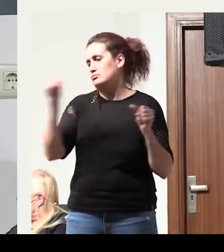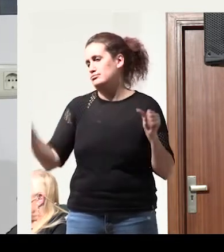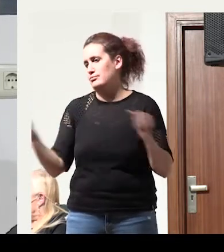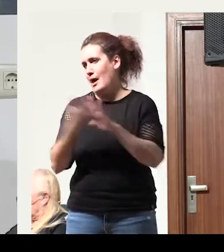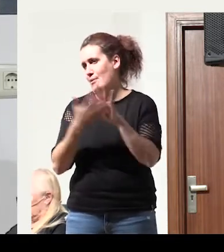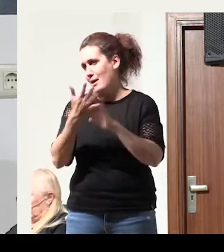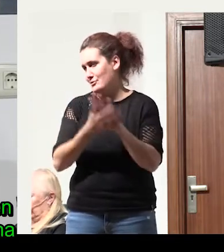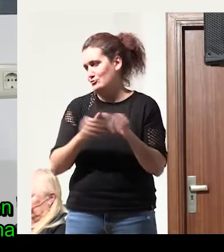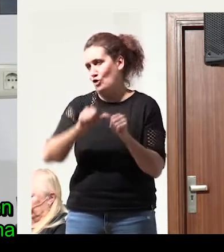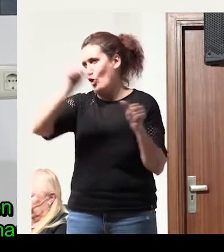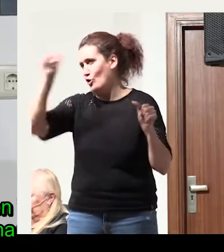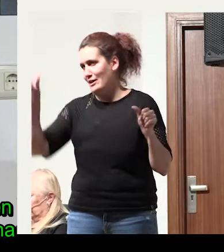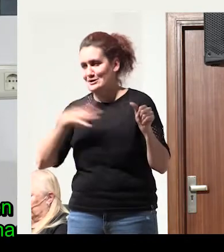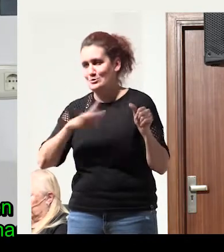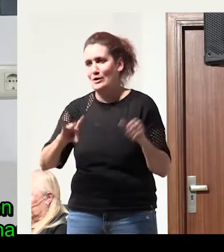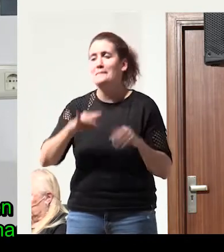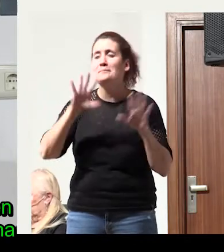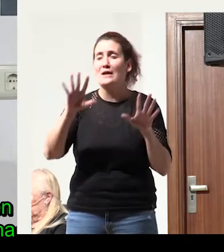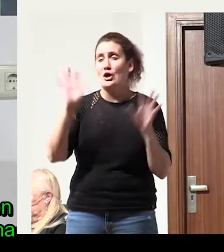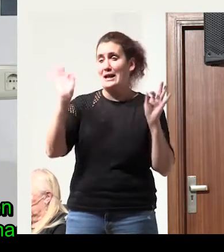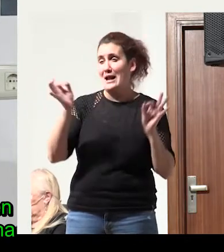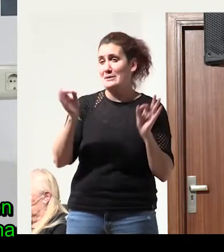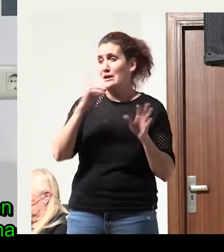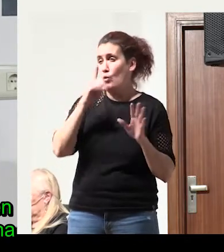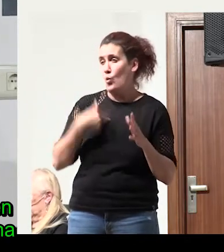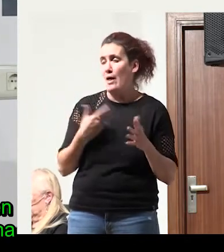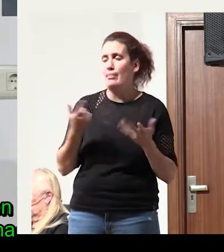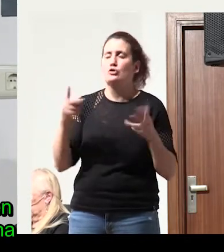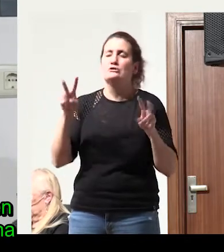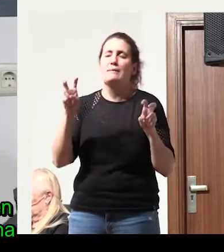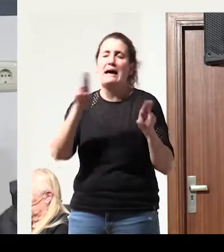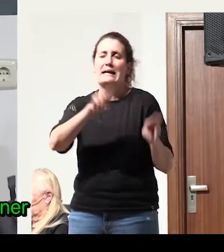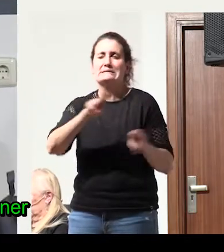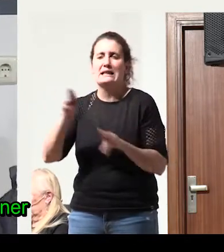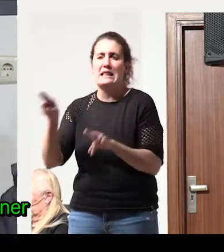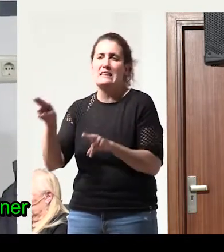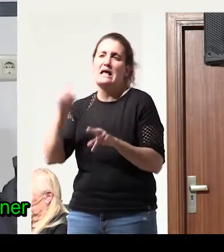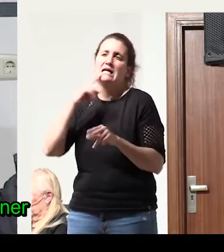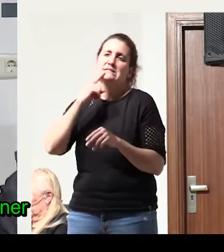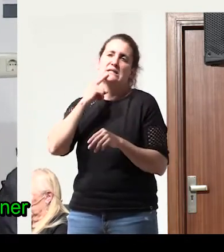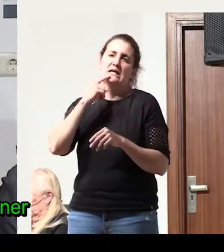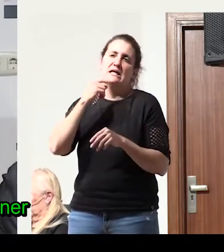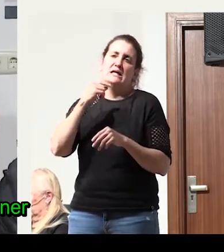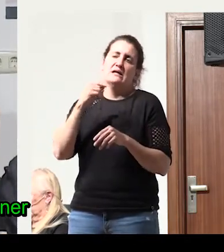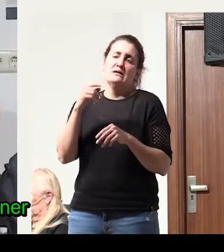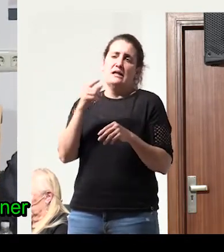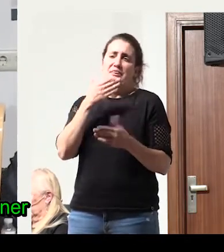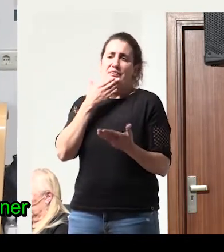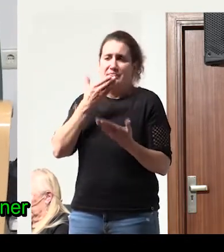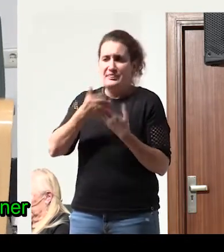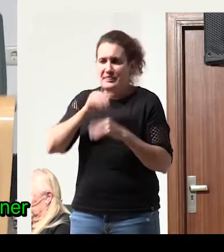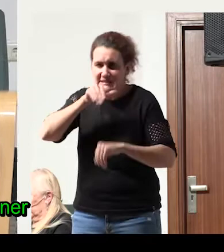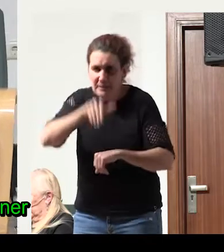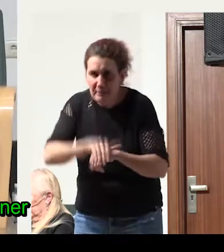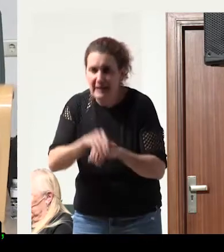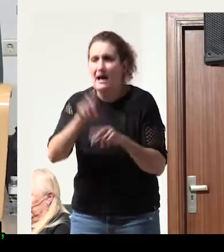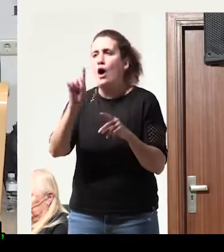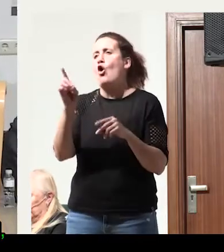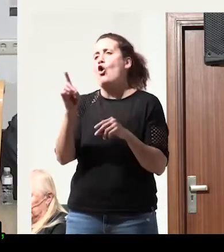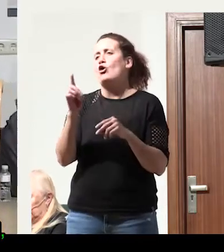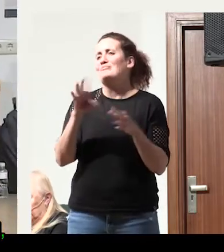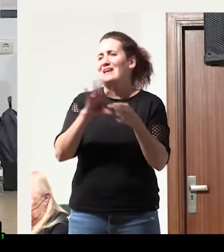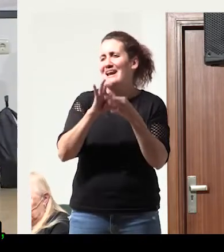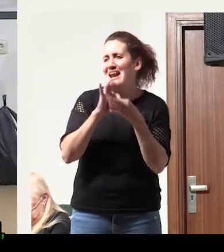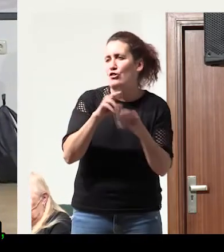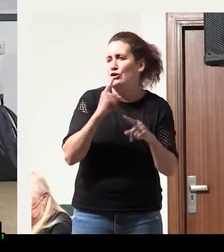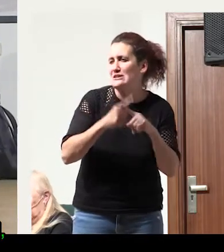Pero realmente, cuando hablamos del régimen de las residencias, yo qué sé, la disciplina o el tema de que no puedan tener relaciones sexuales, ya ese tipo